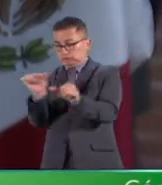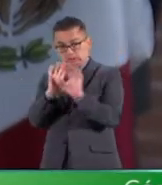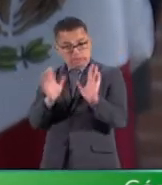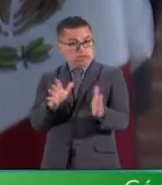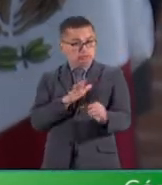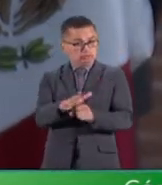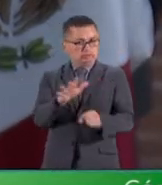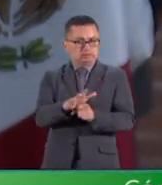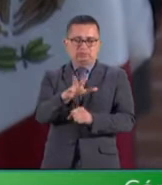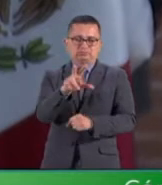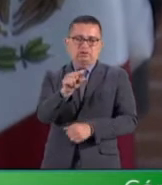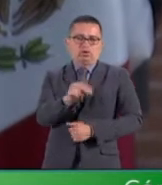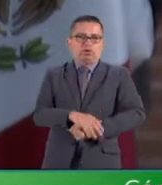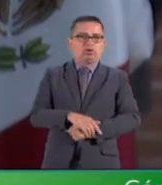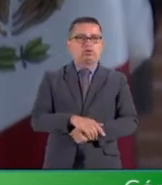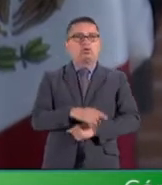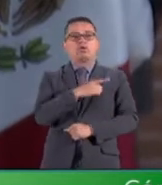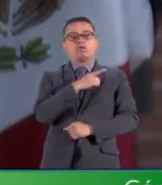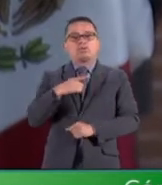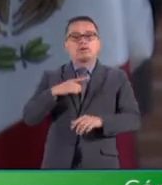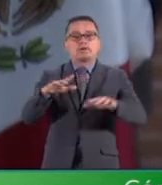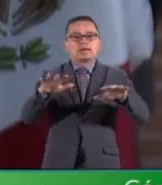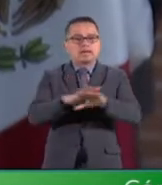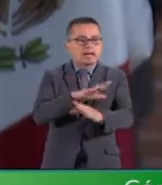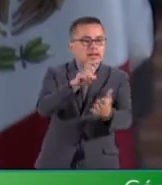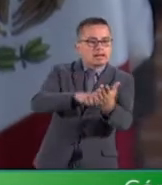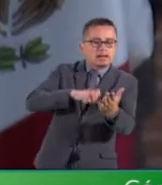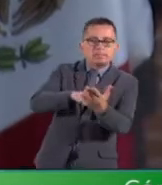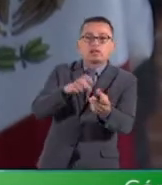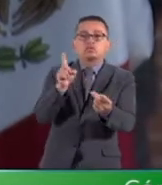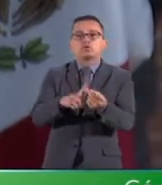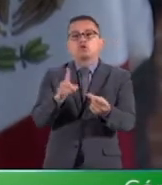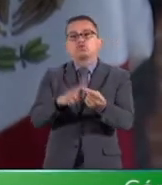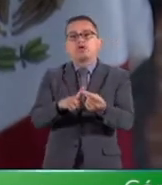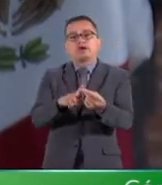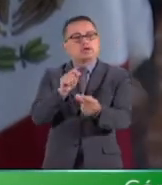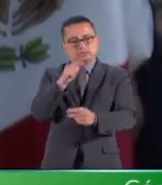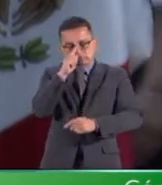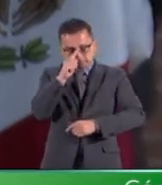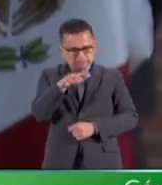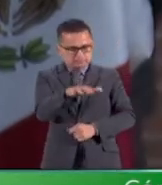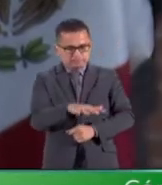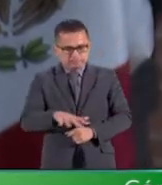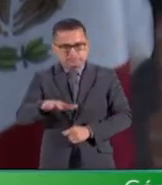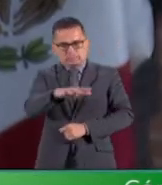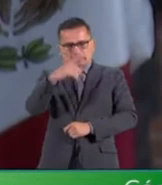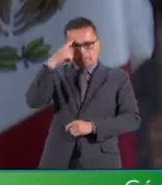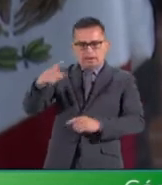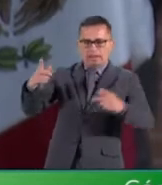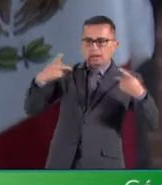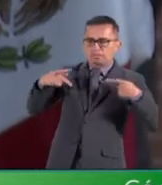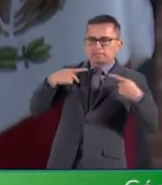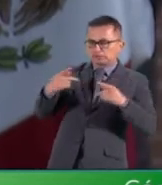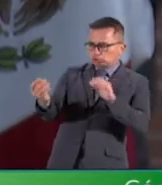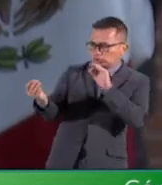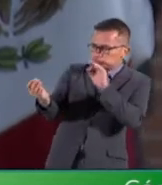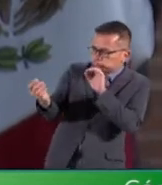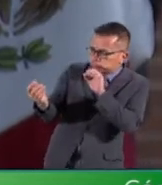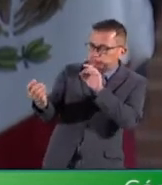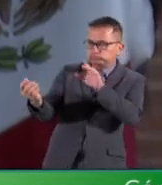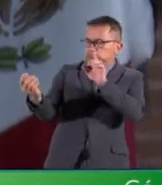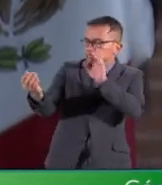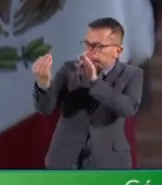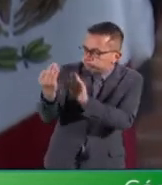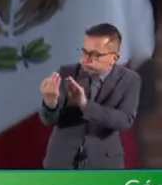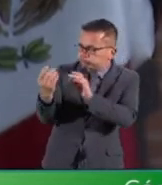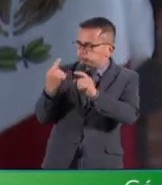de las personas tiene contacto con la justicia y lamentablemente esto no está sucediendo.